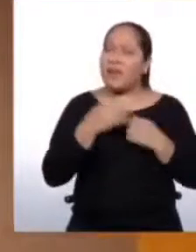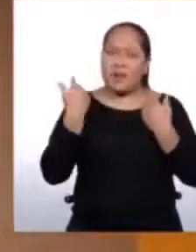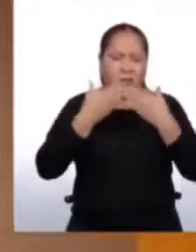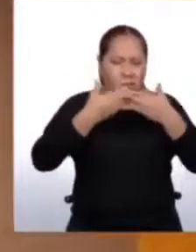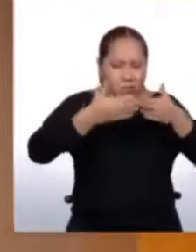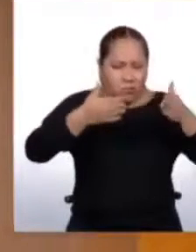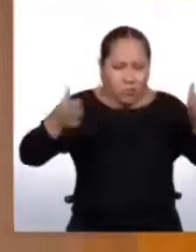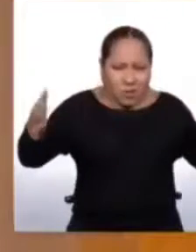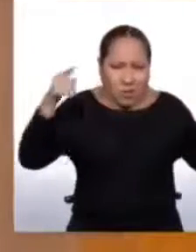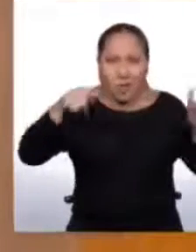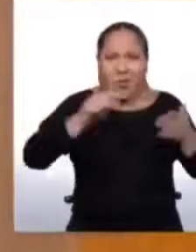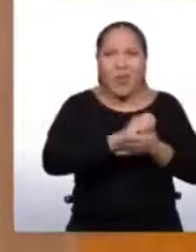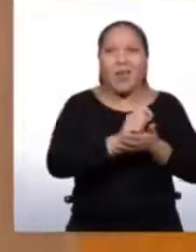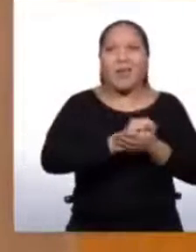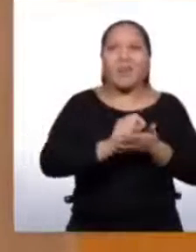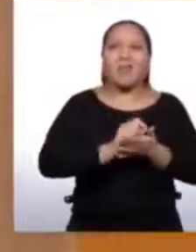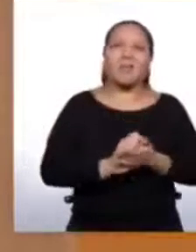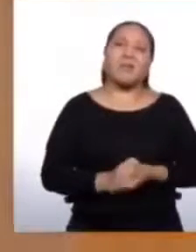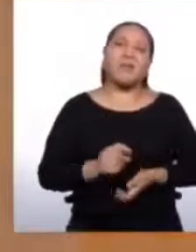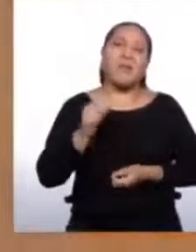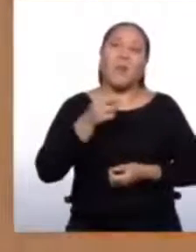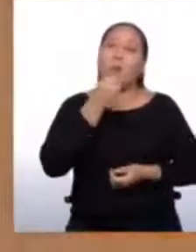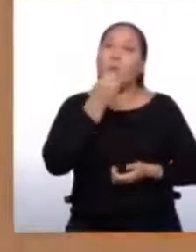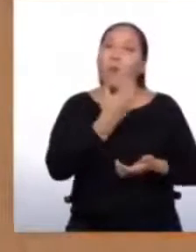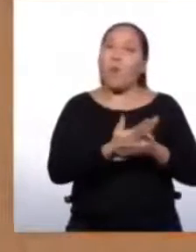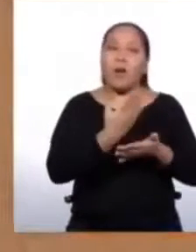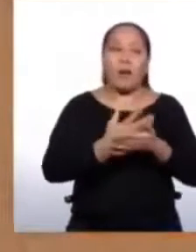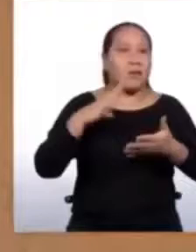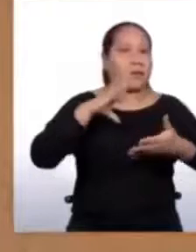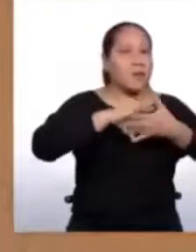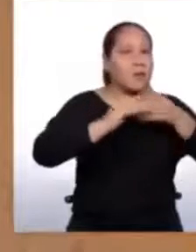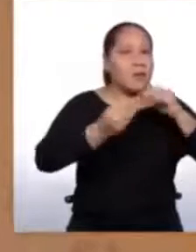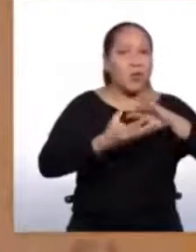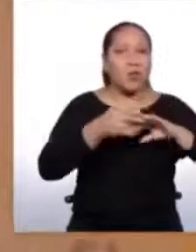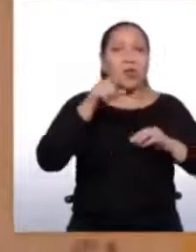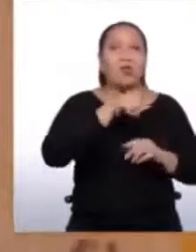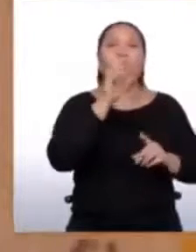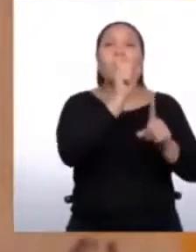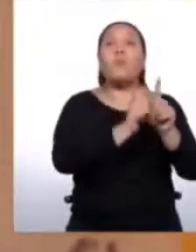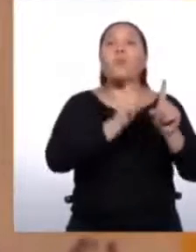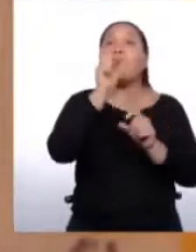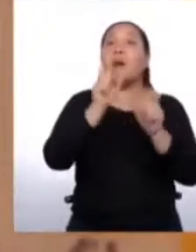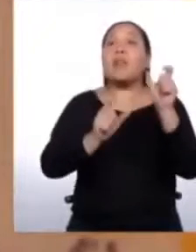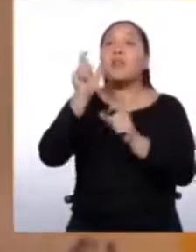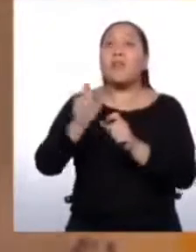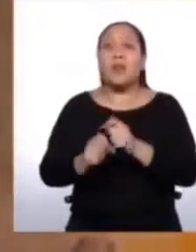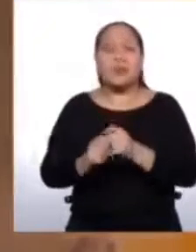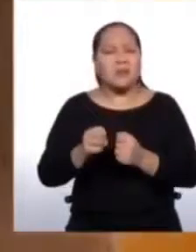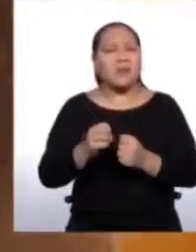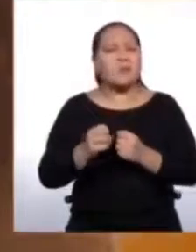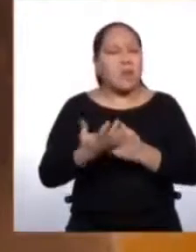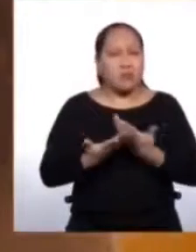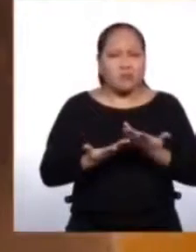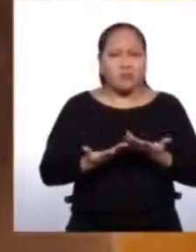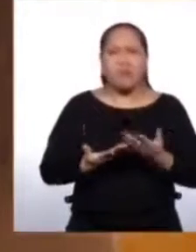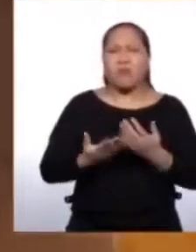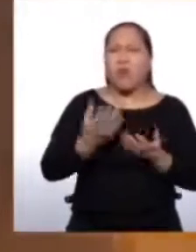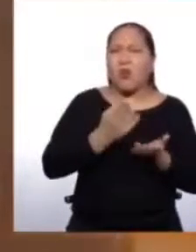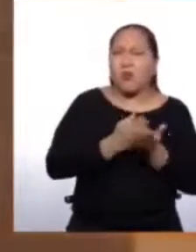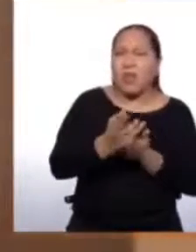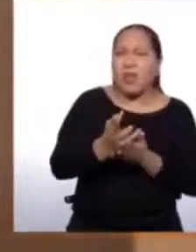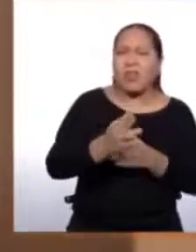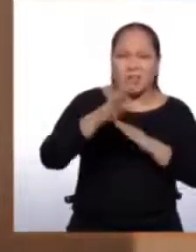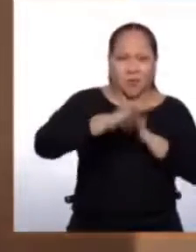un escritor de grandes épicas, de grandes gestas, de grandes hazañas. Los personajes de él son personajes sencillos, modestos,